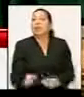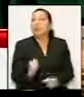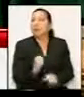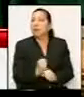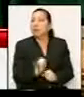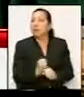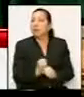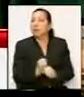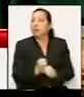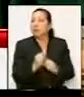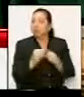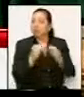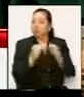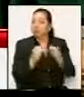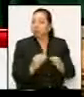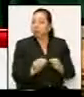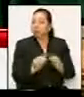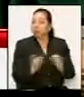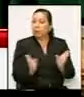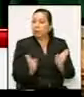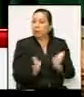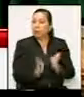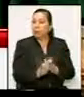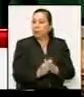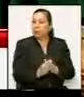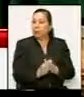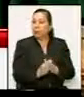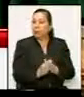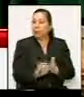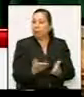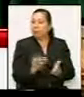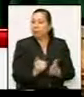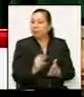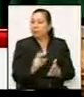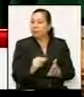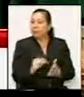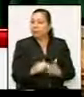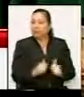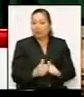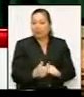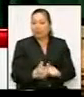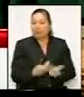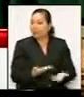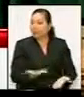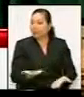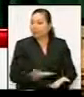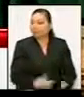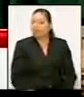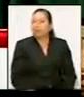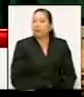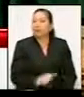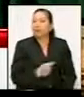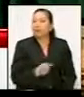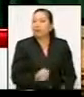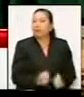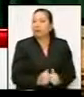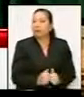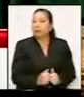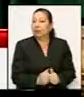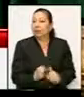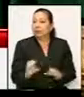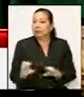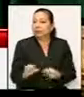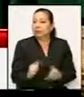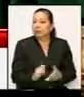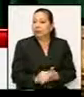trabajo realmente conjunto, que no dupliquemos esfuerzos y